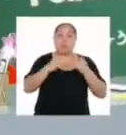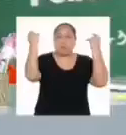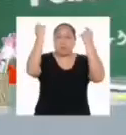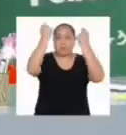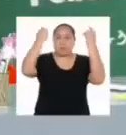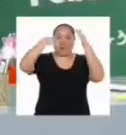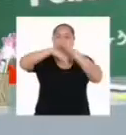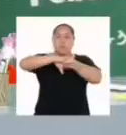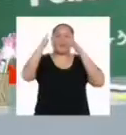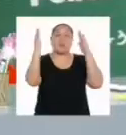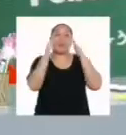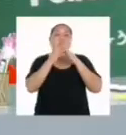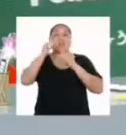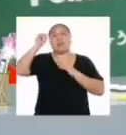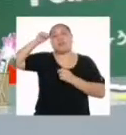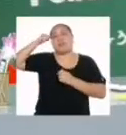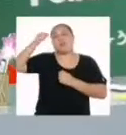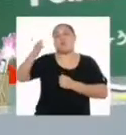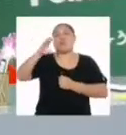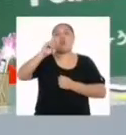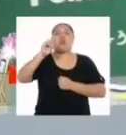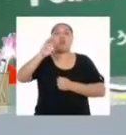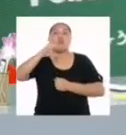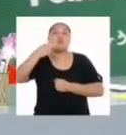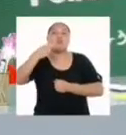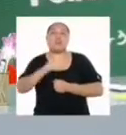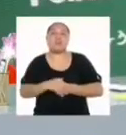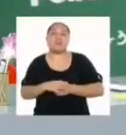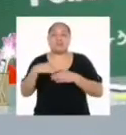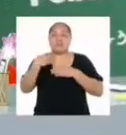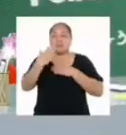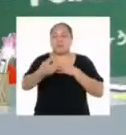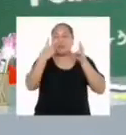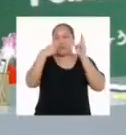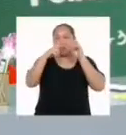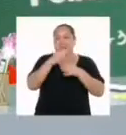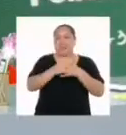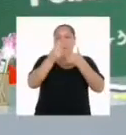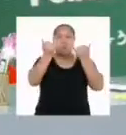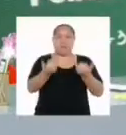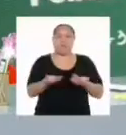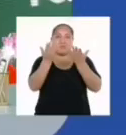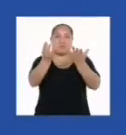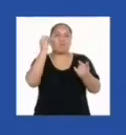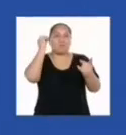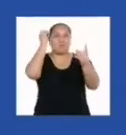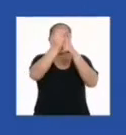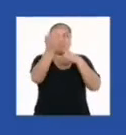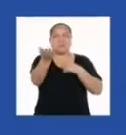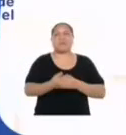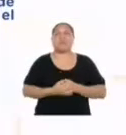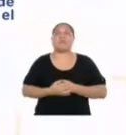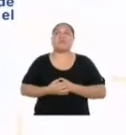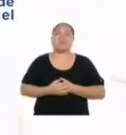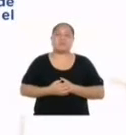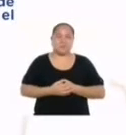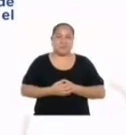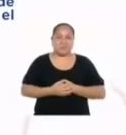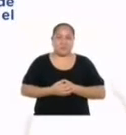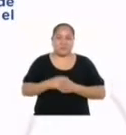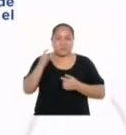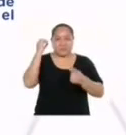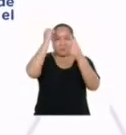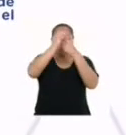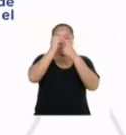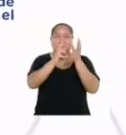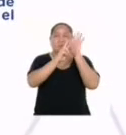pequeña festividad en casa que le recuerde a su querido Cocha, pero eso lo veremos después. Ahora les dejo el siguiente reto.